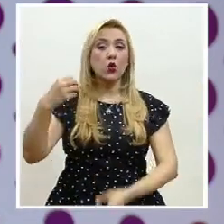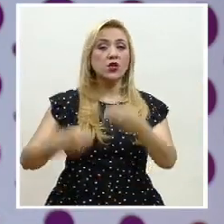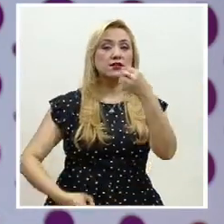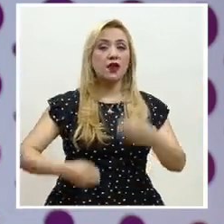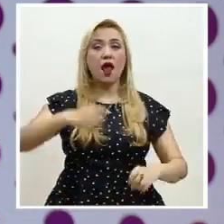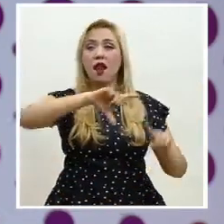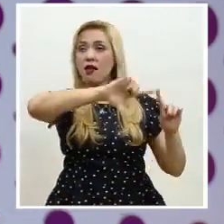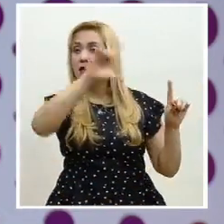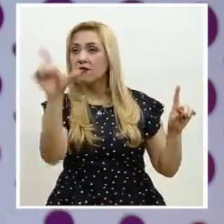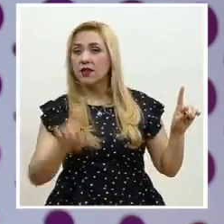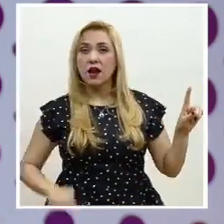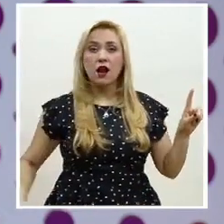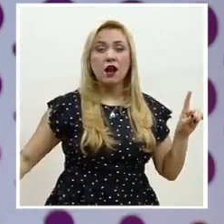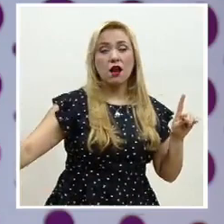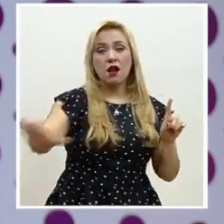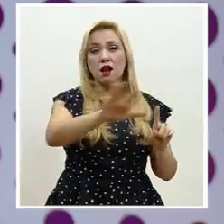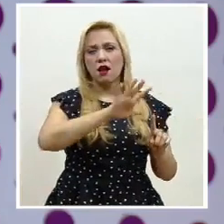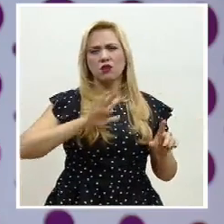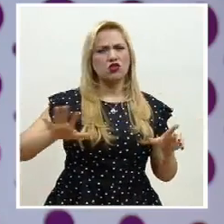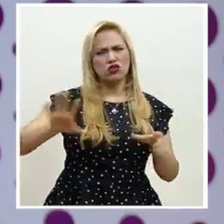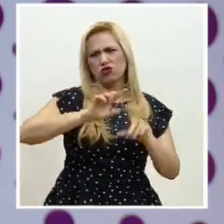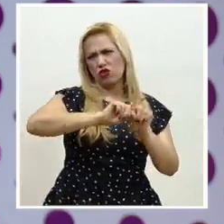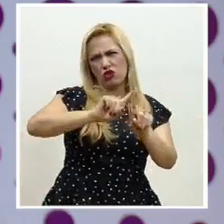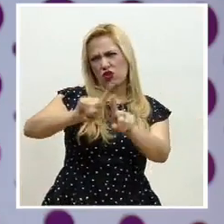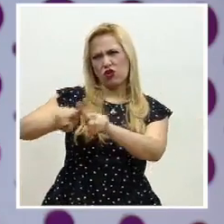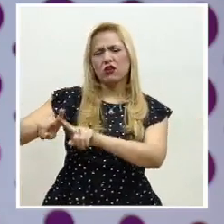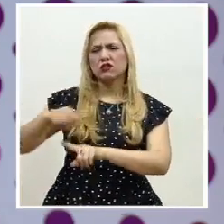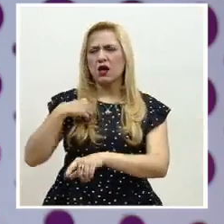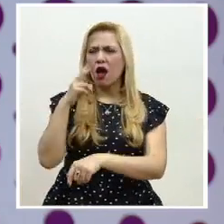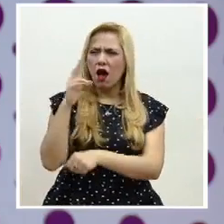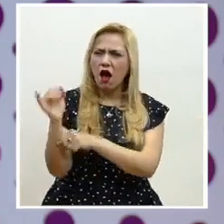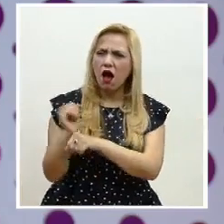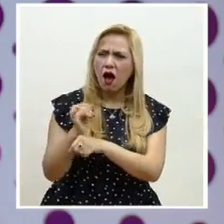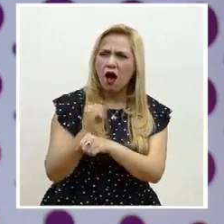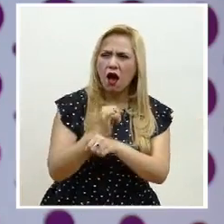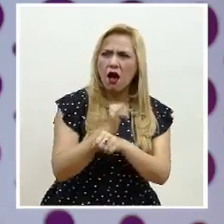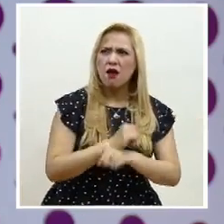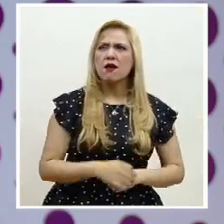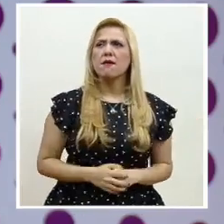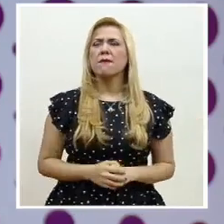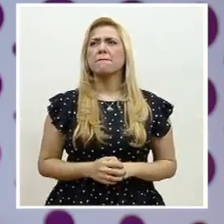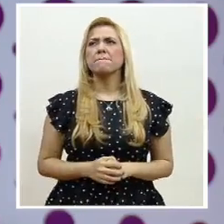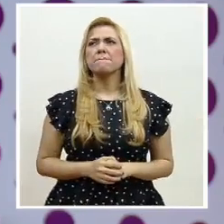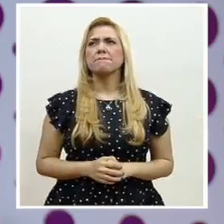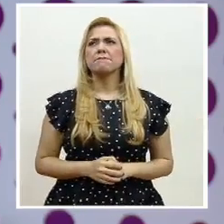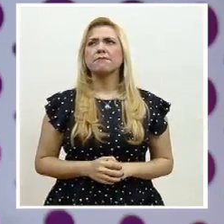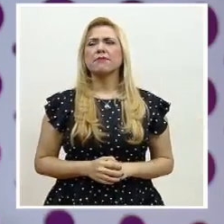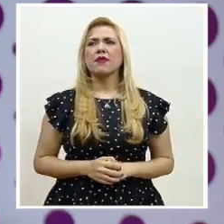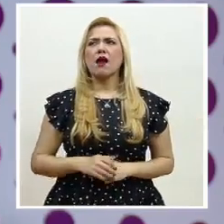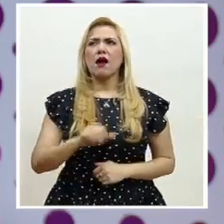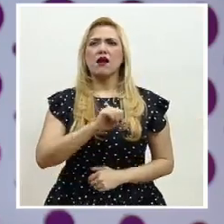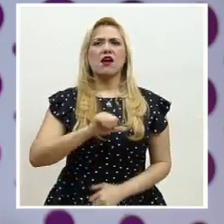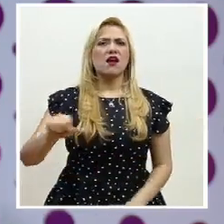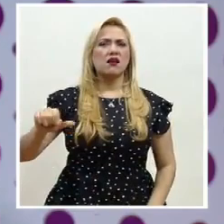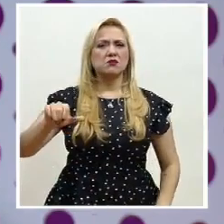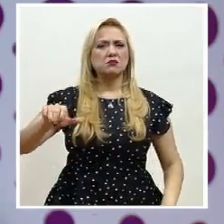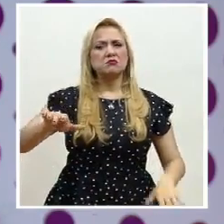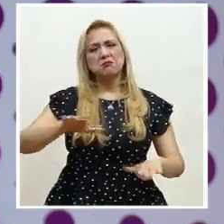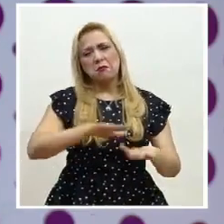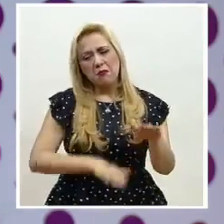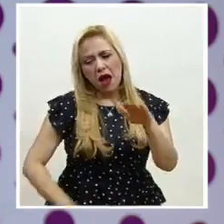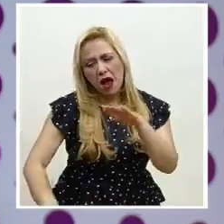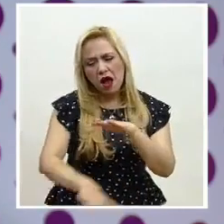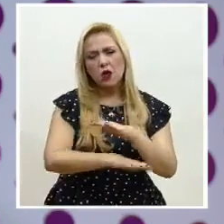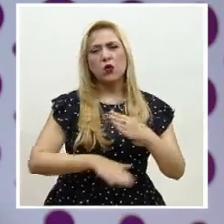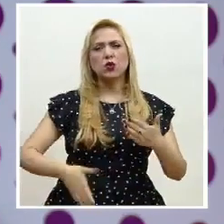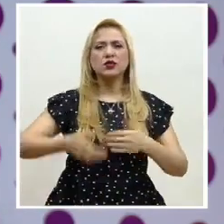lo he hecho hace muchos años, incluso una especie de investigación, digamos, los mandos más bajos, como este, ¿no?